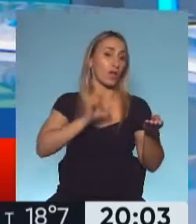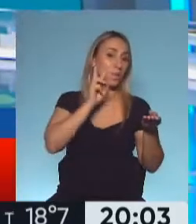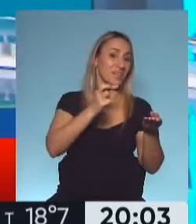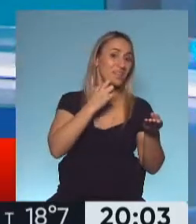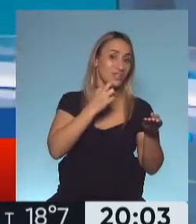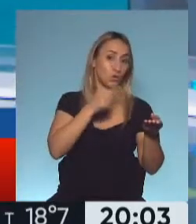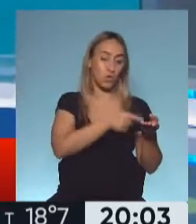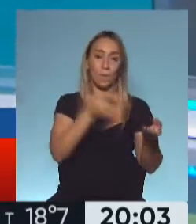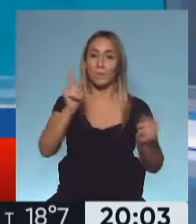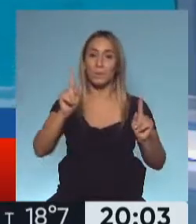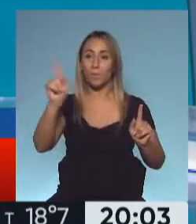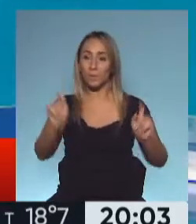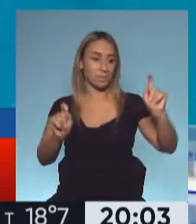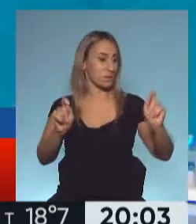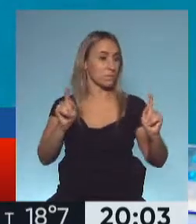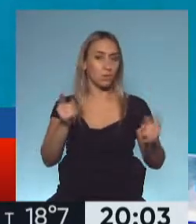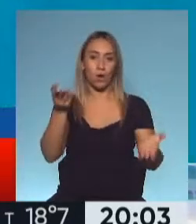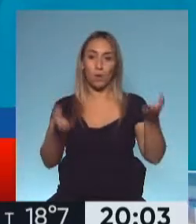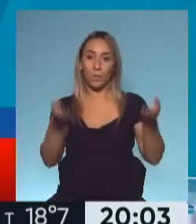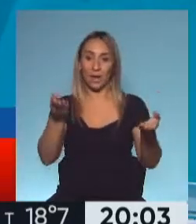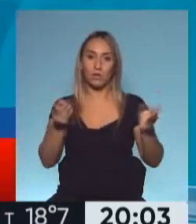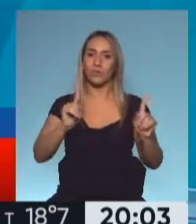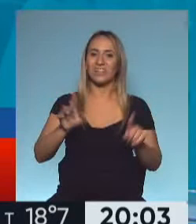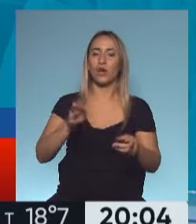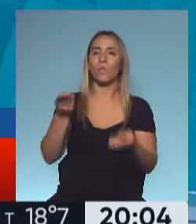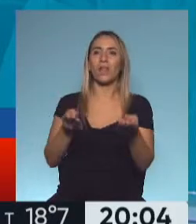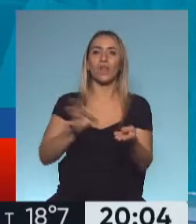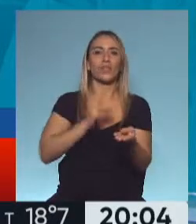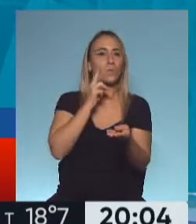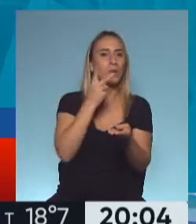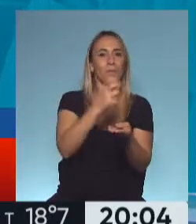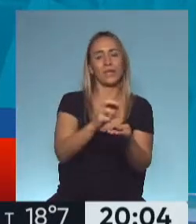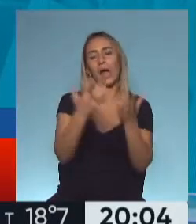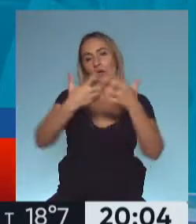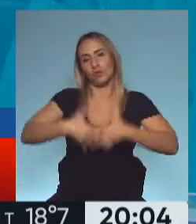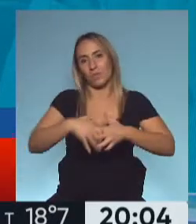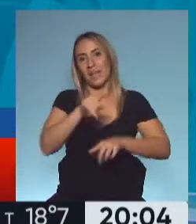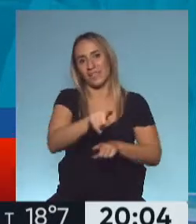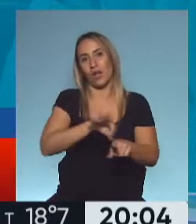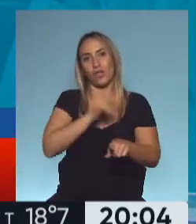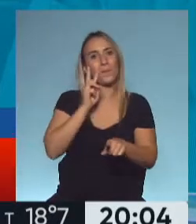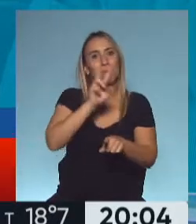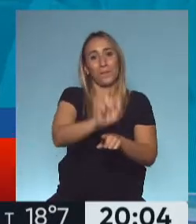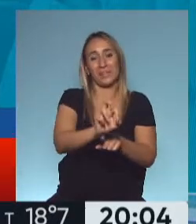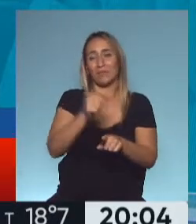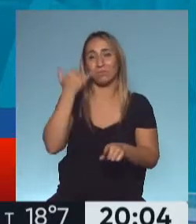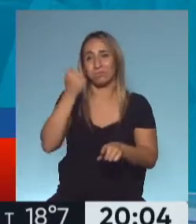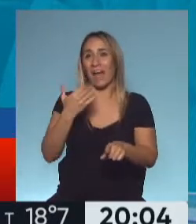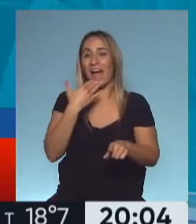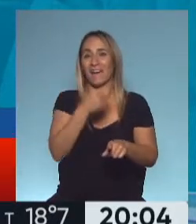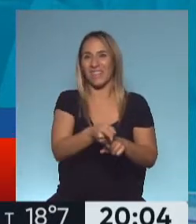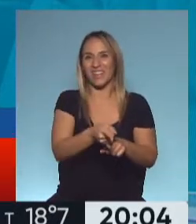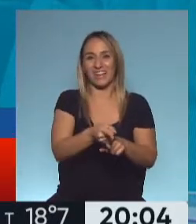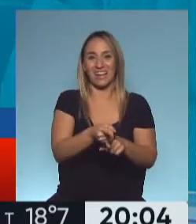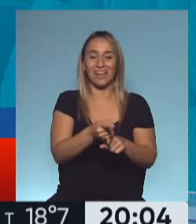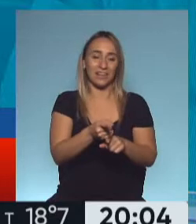es no está relacionado al 2020 porque ya estamos en abril. En abril del 2020 no